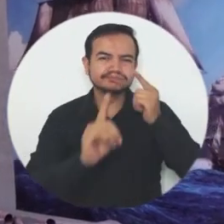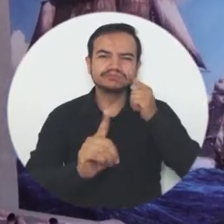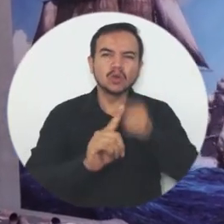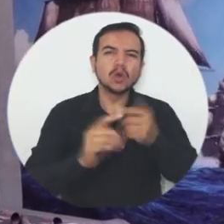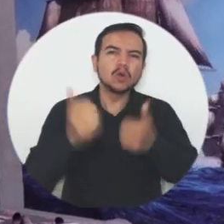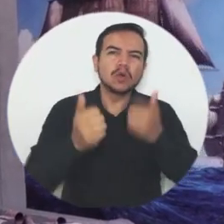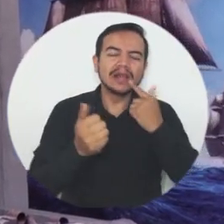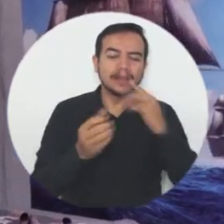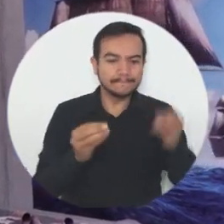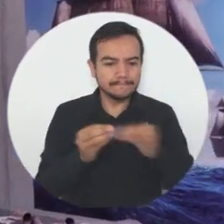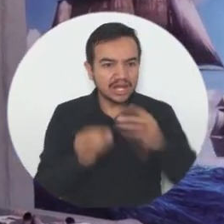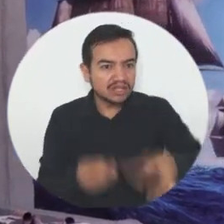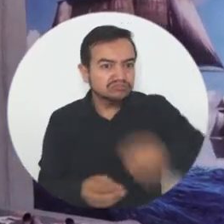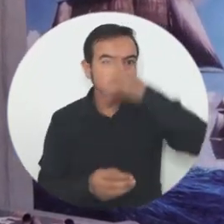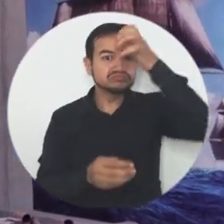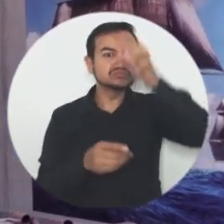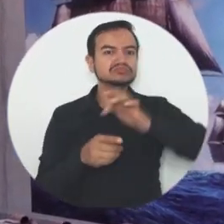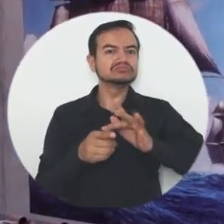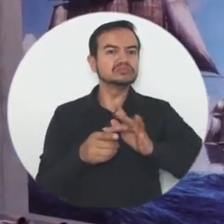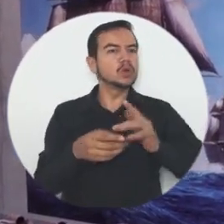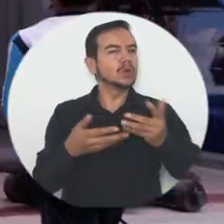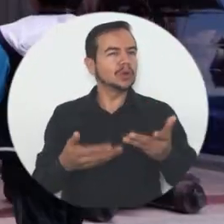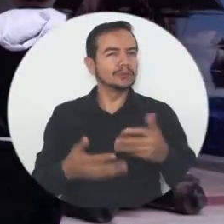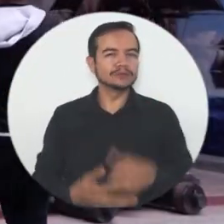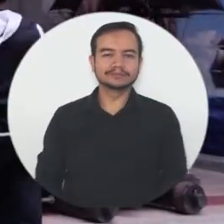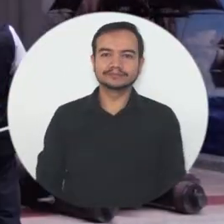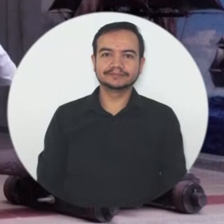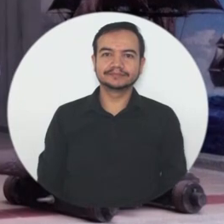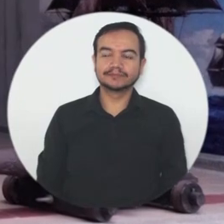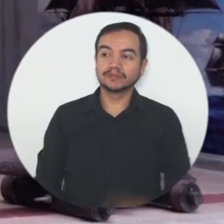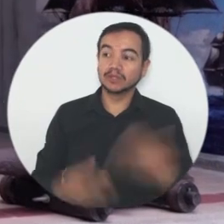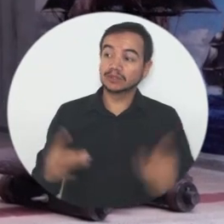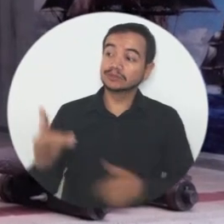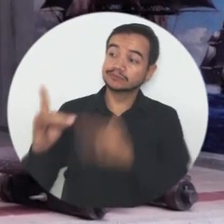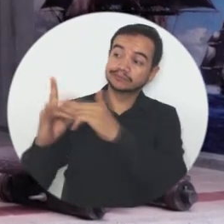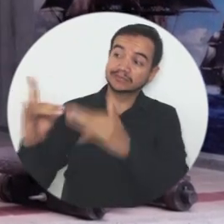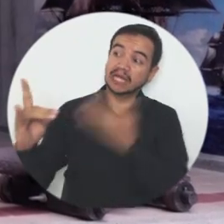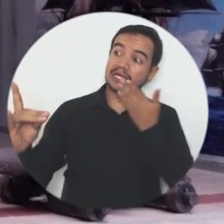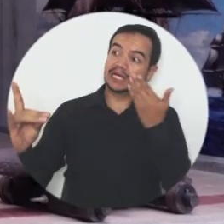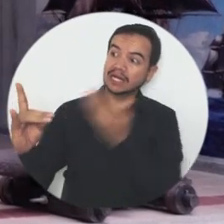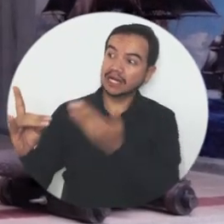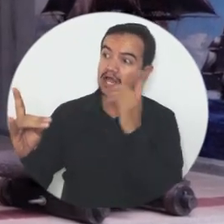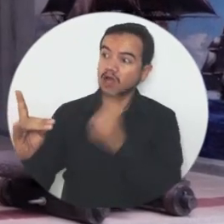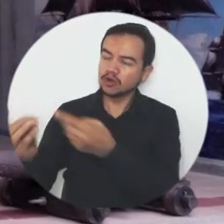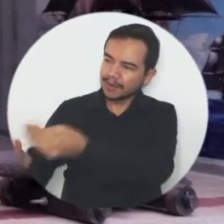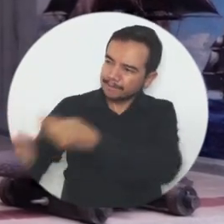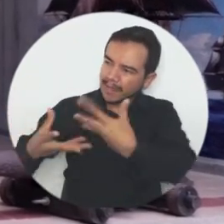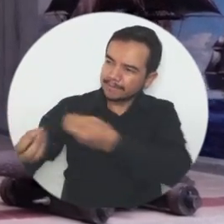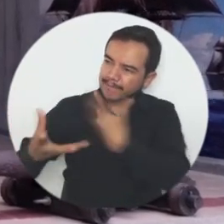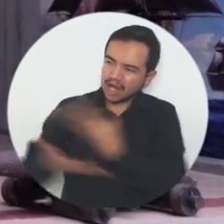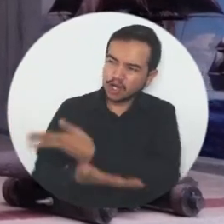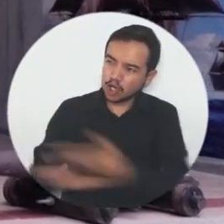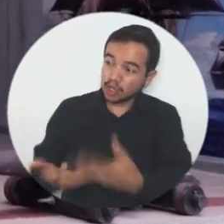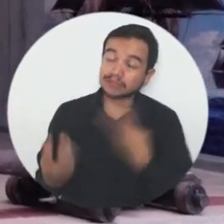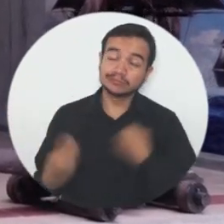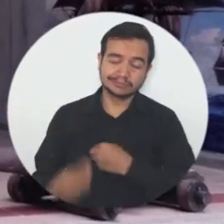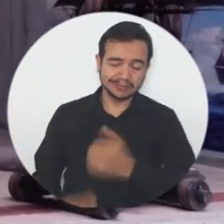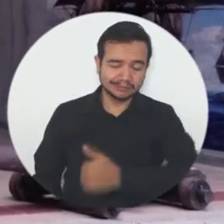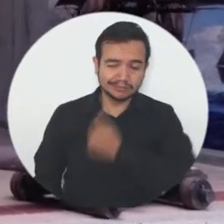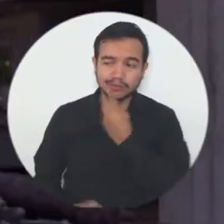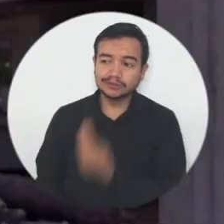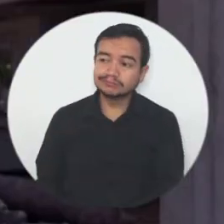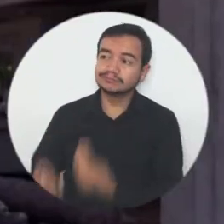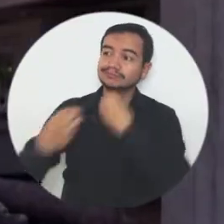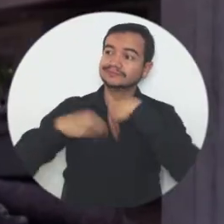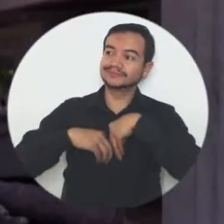adquirimos conocimiento y también la forma en que lo aplicamos. Felicitamos a la universidad por esos aportes que nos hace como estudiante y que son